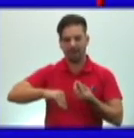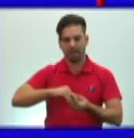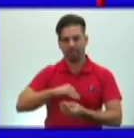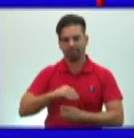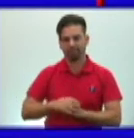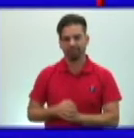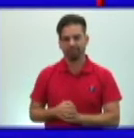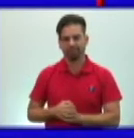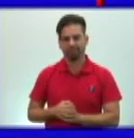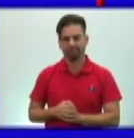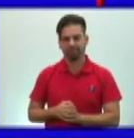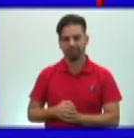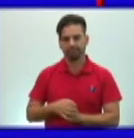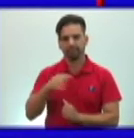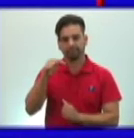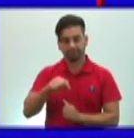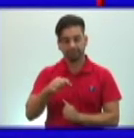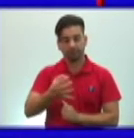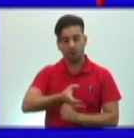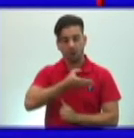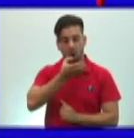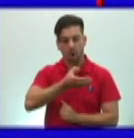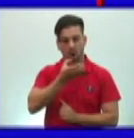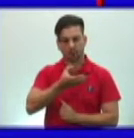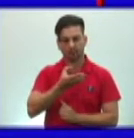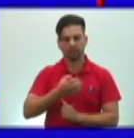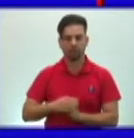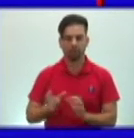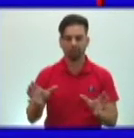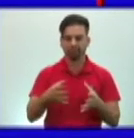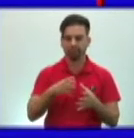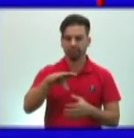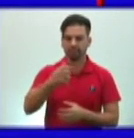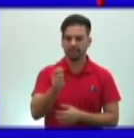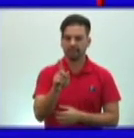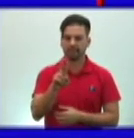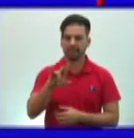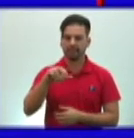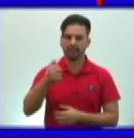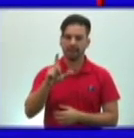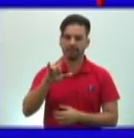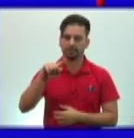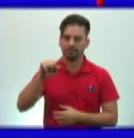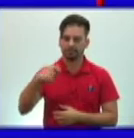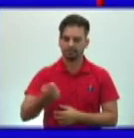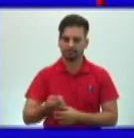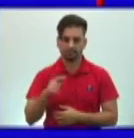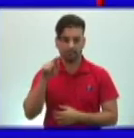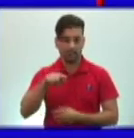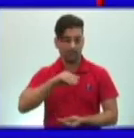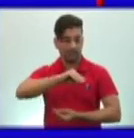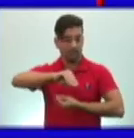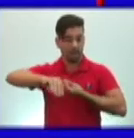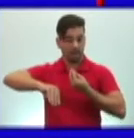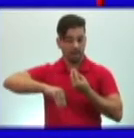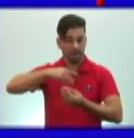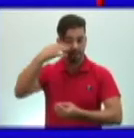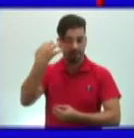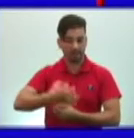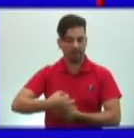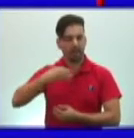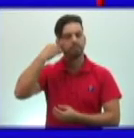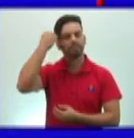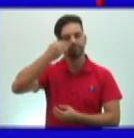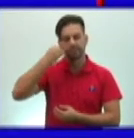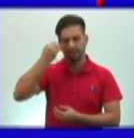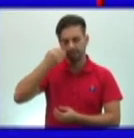modifica y eso es una concepción materialista. Y en nuestros tiempos, si la realidad cambia, nuestro pensamiento tiene que cambiar para